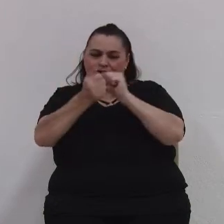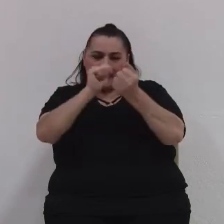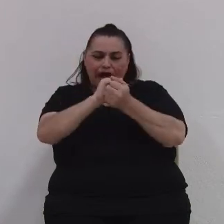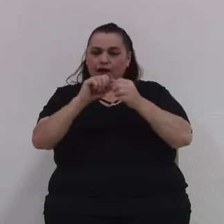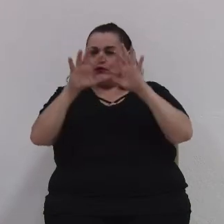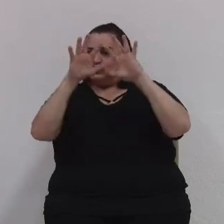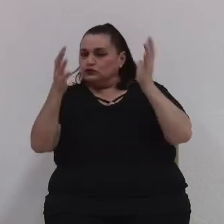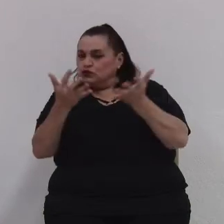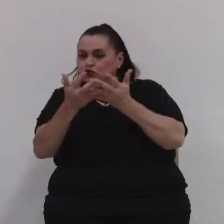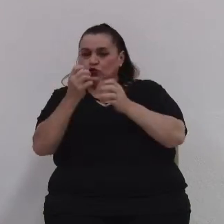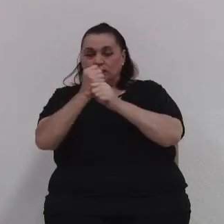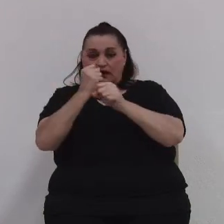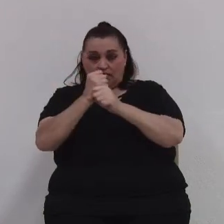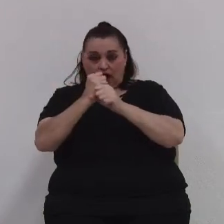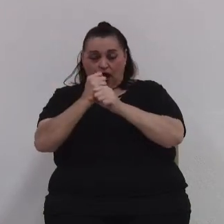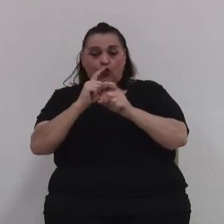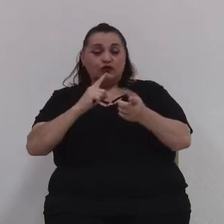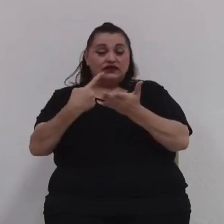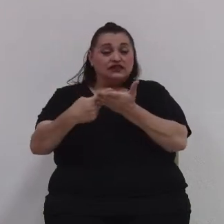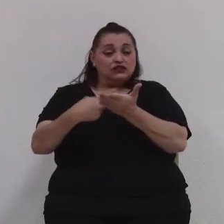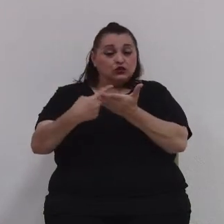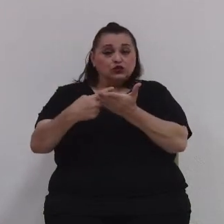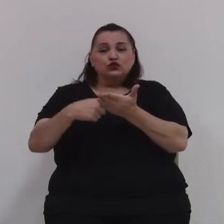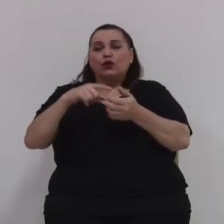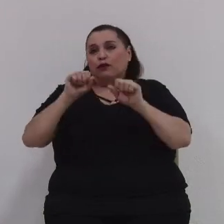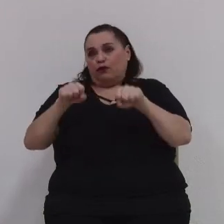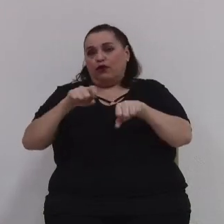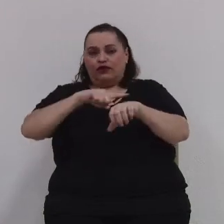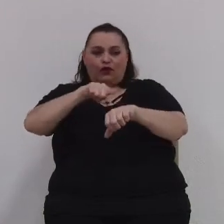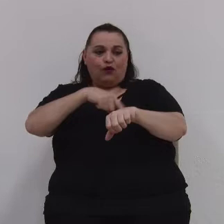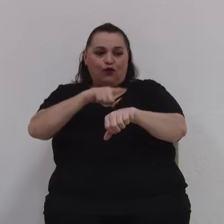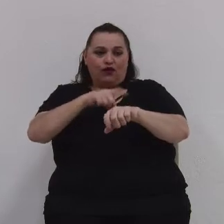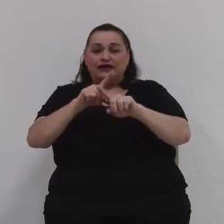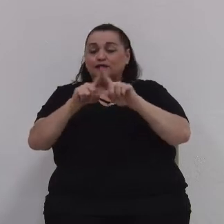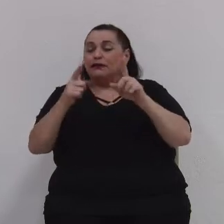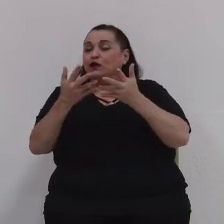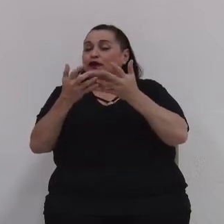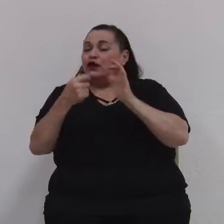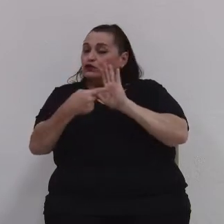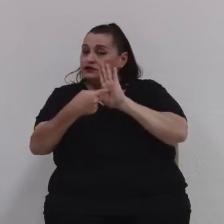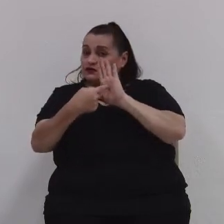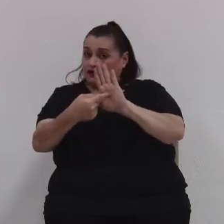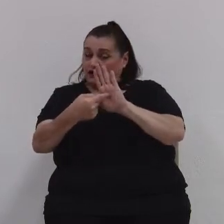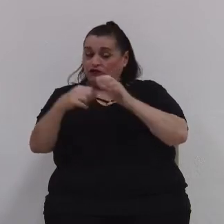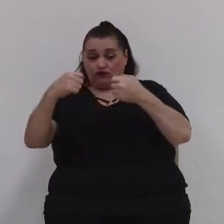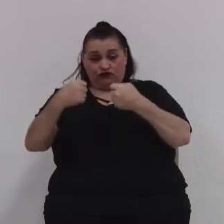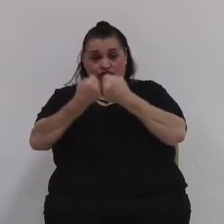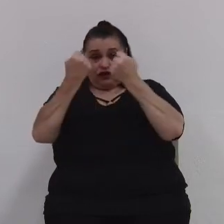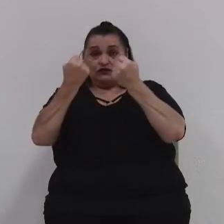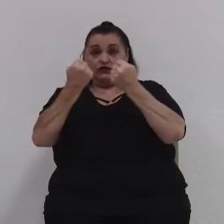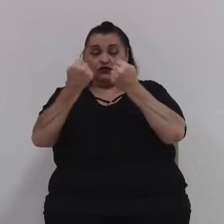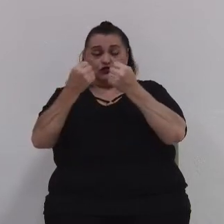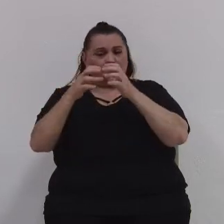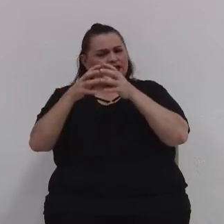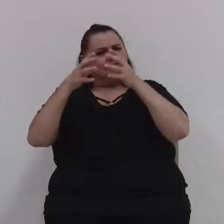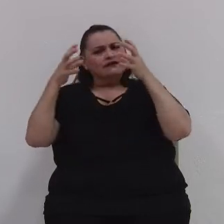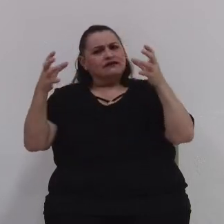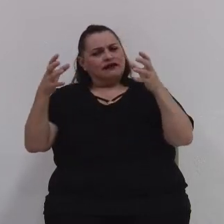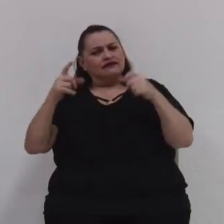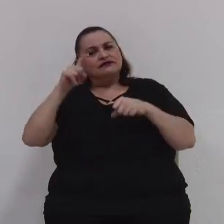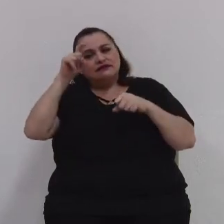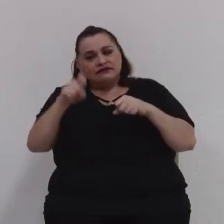trabajo es una discusión que puede ser de horas, pero quisiera señalar desafíos enormes desafíos que